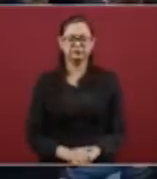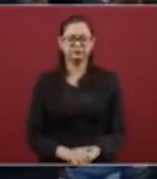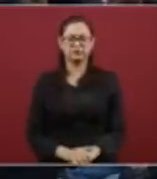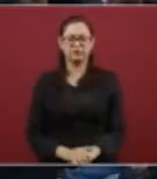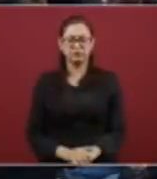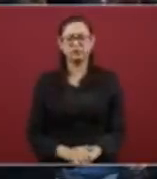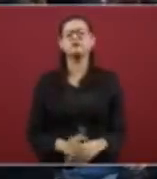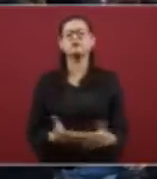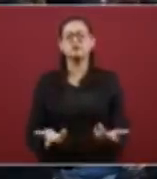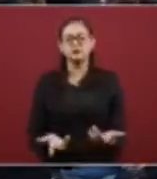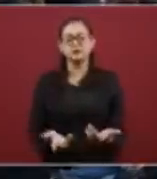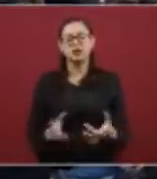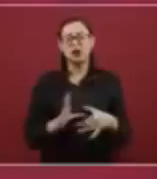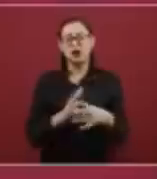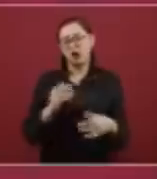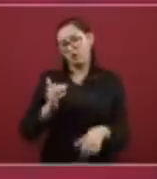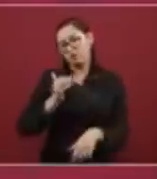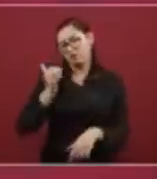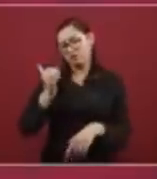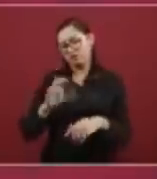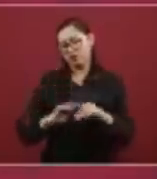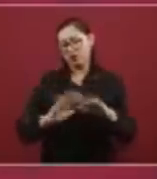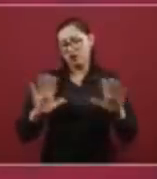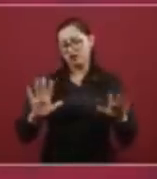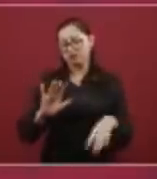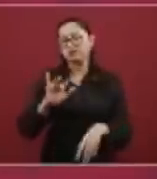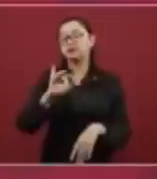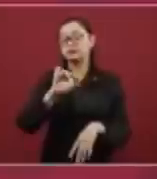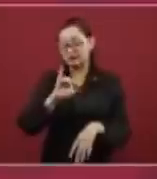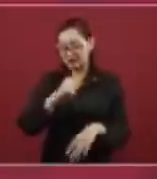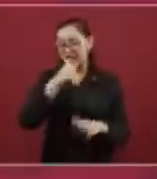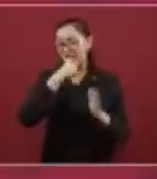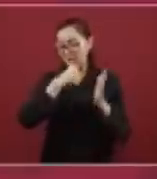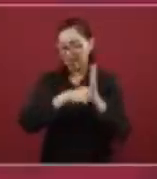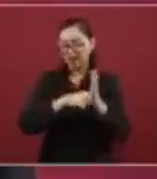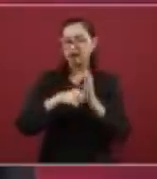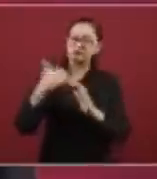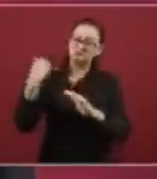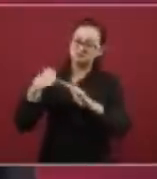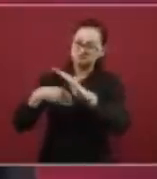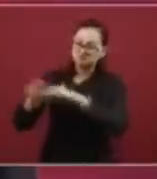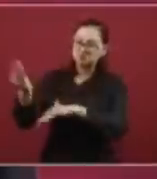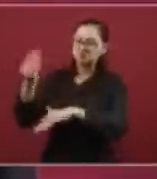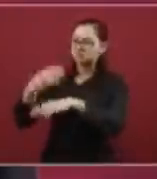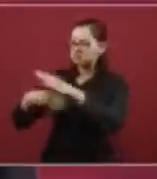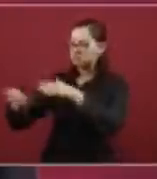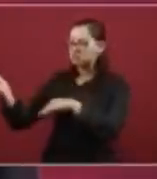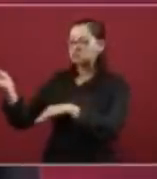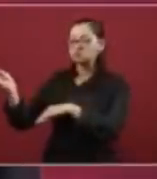enviamos las cartas y por respeto